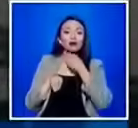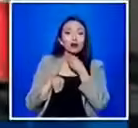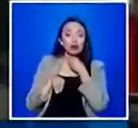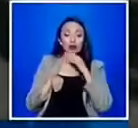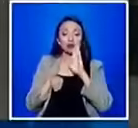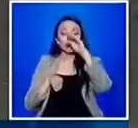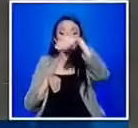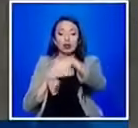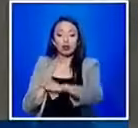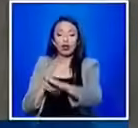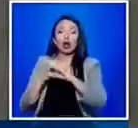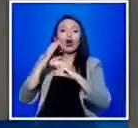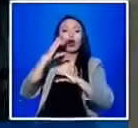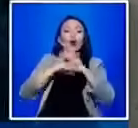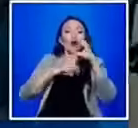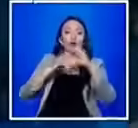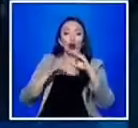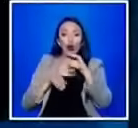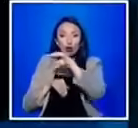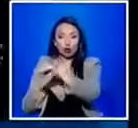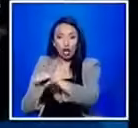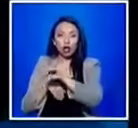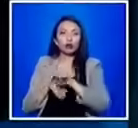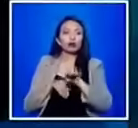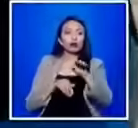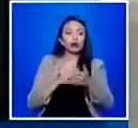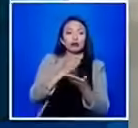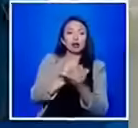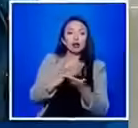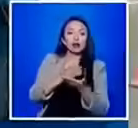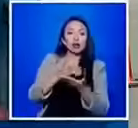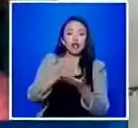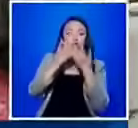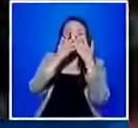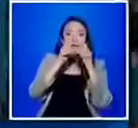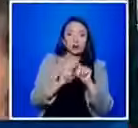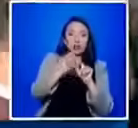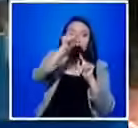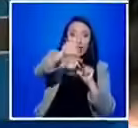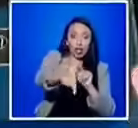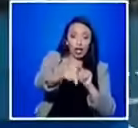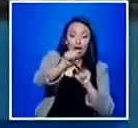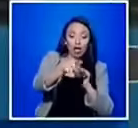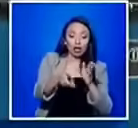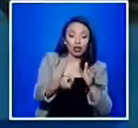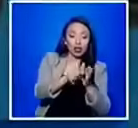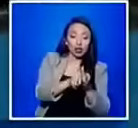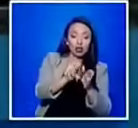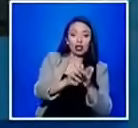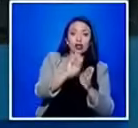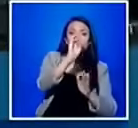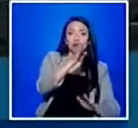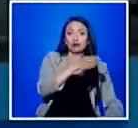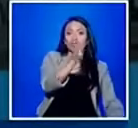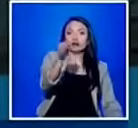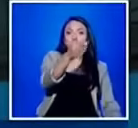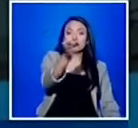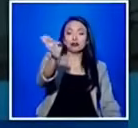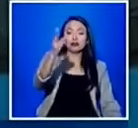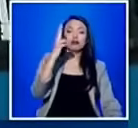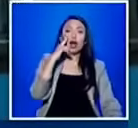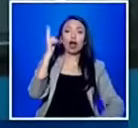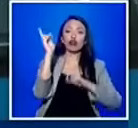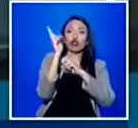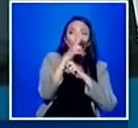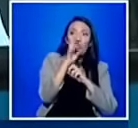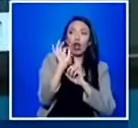del Condado, también al terminal de Carcelén, donde ellos, por ejemplo, ahí pueden tomar otras unidades de transporte como el